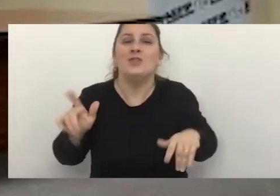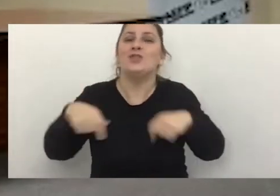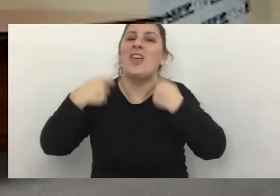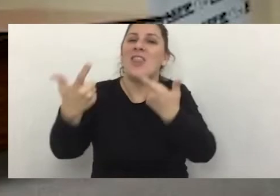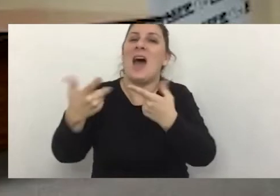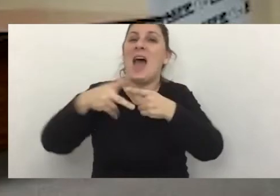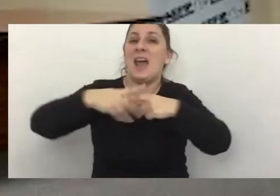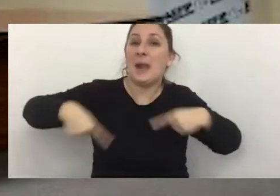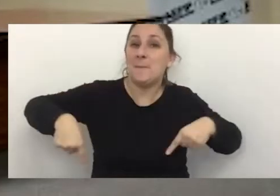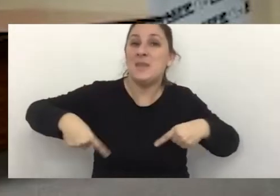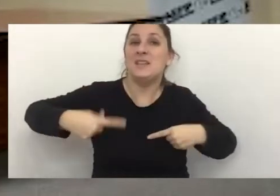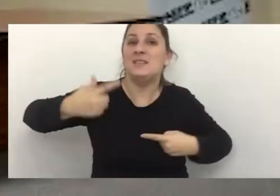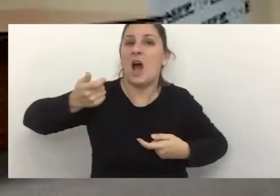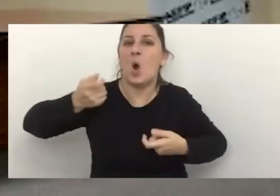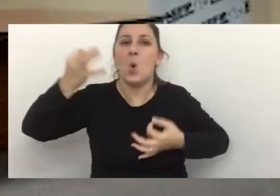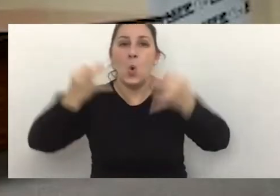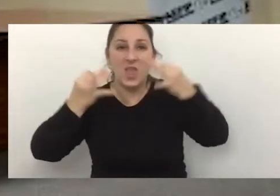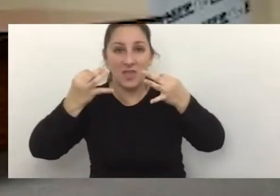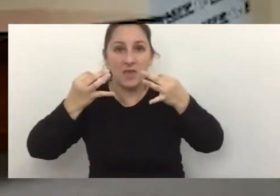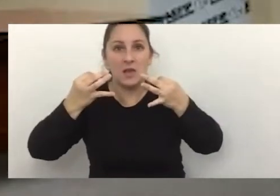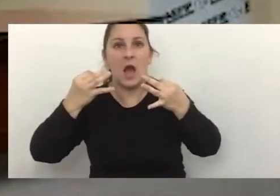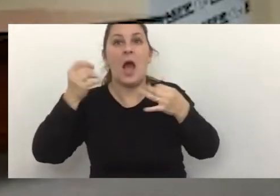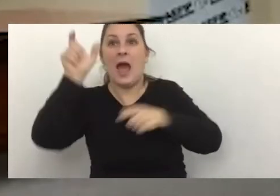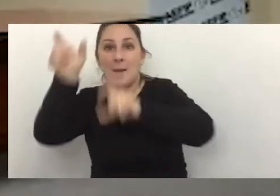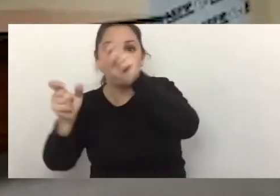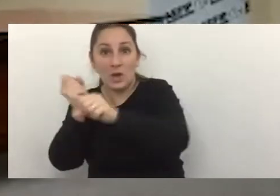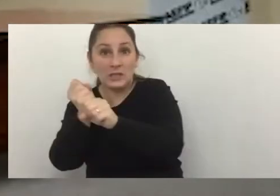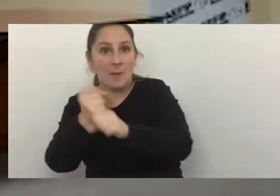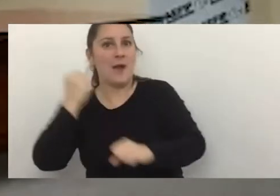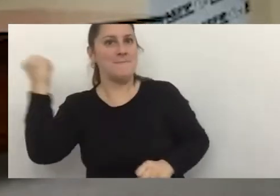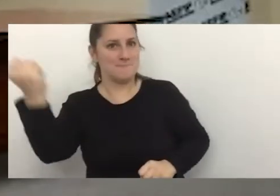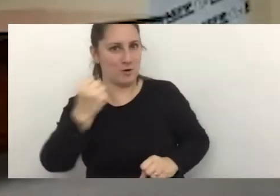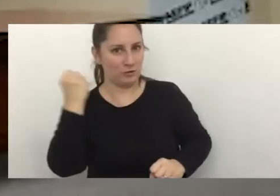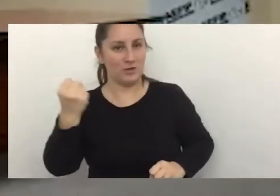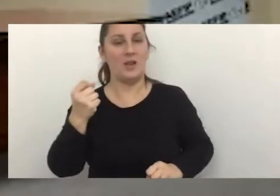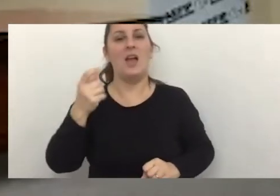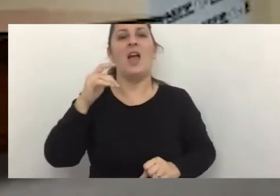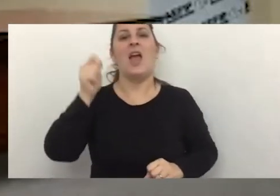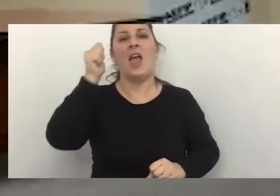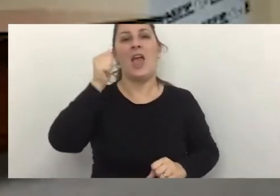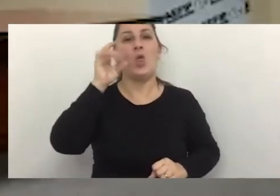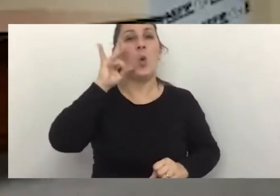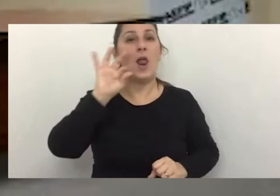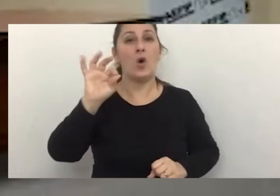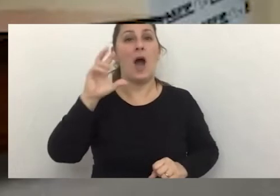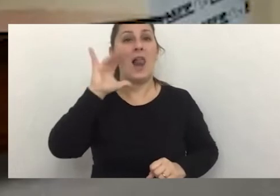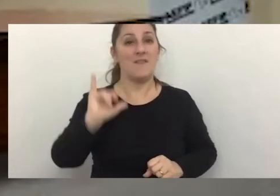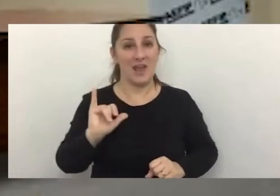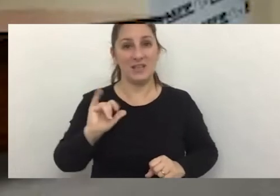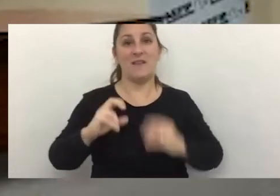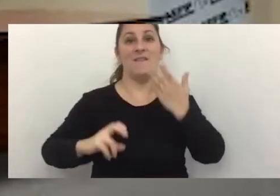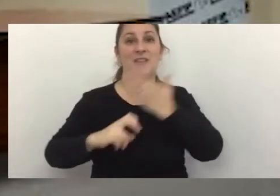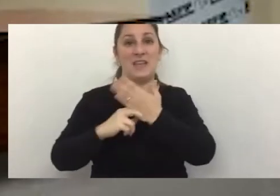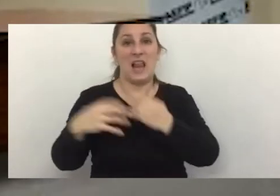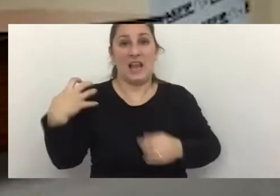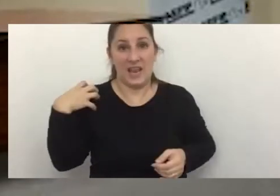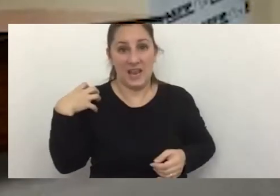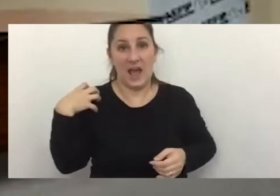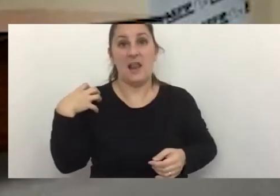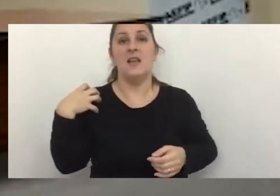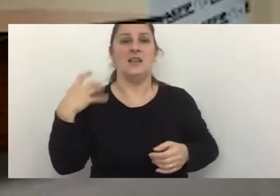los trabajadores muy importante. Pero Eduardo Álvarez, fiscal general de la Cámara Nacional de Apelaciones del Trabajo, que ya se